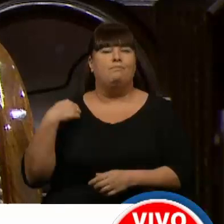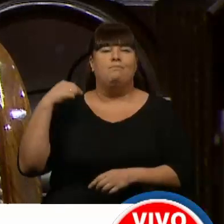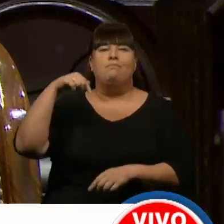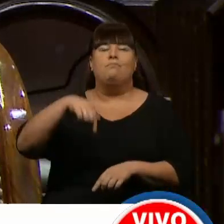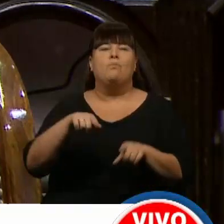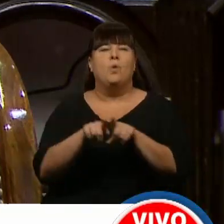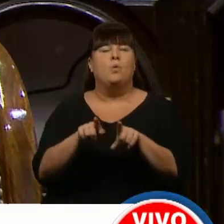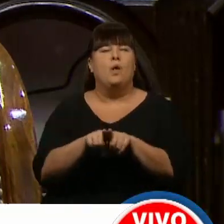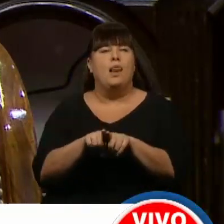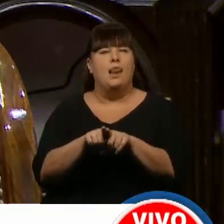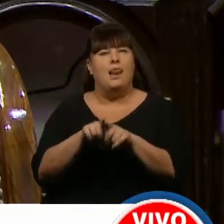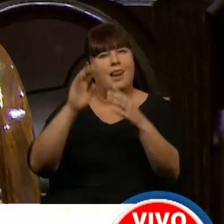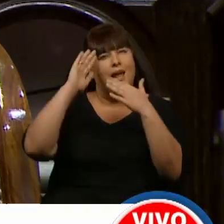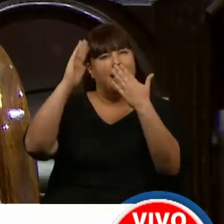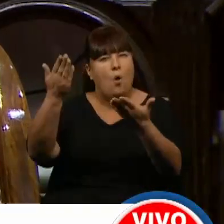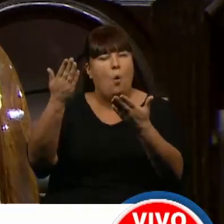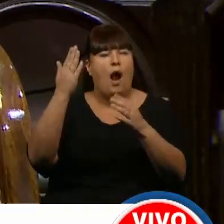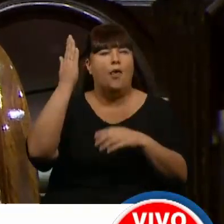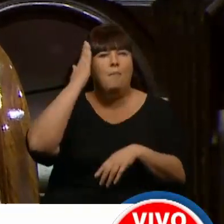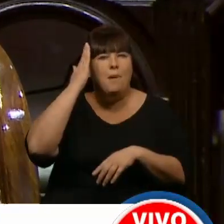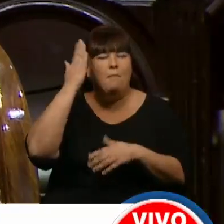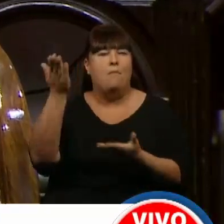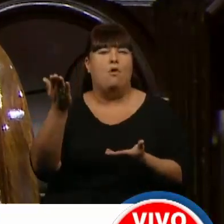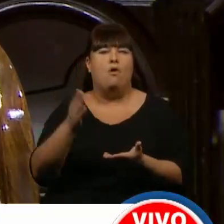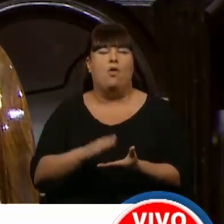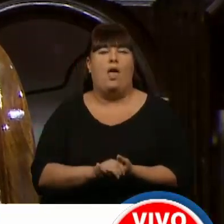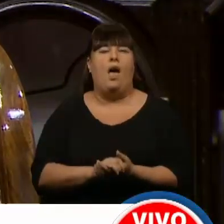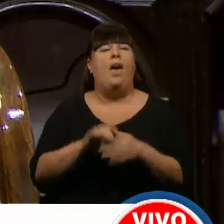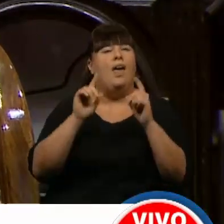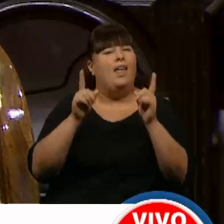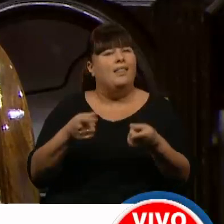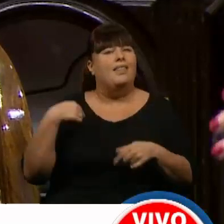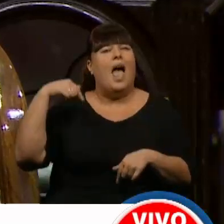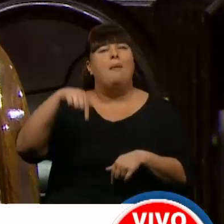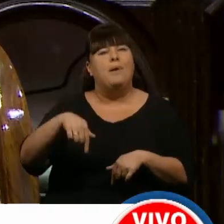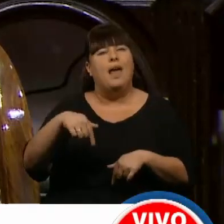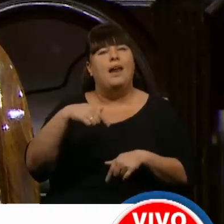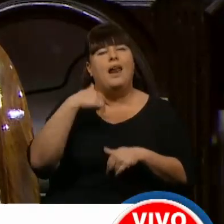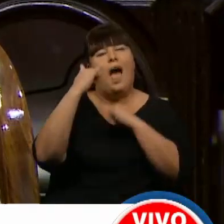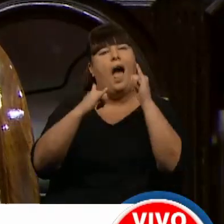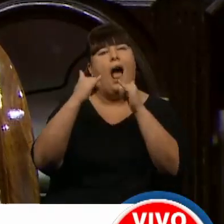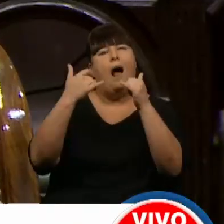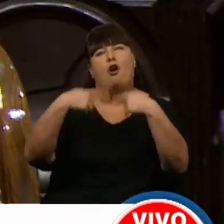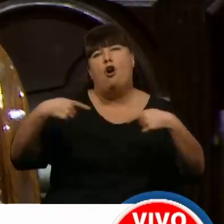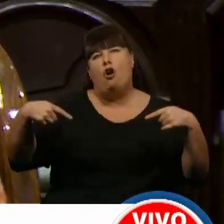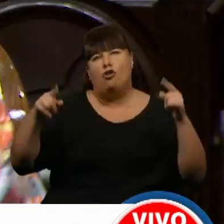venimos a recordar, a rememorar, sino que también venimos a decir algunas